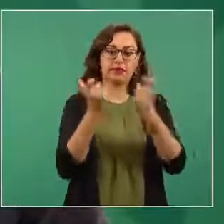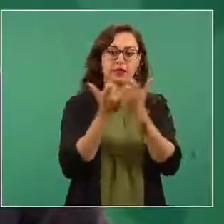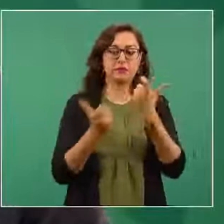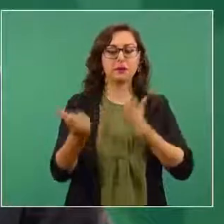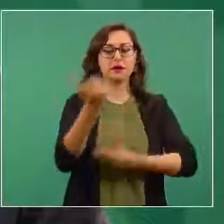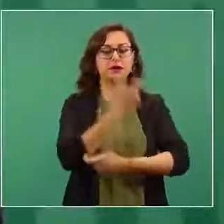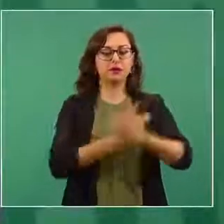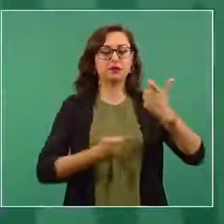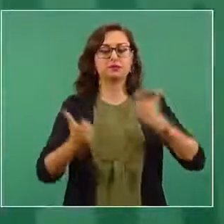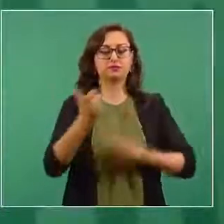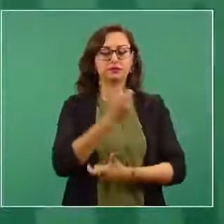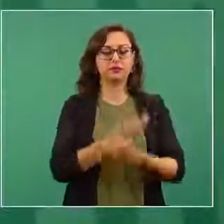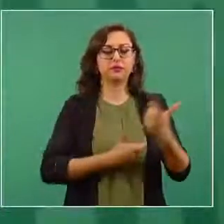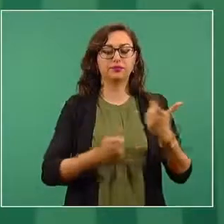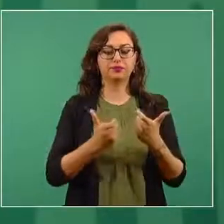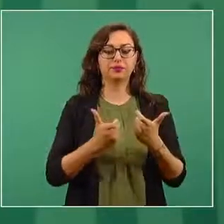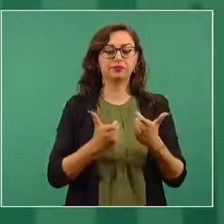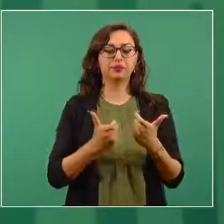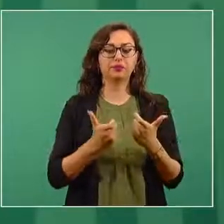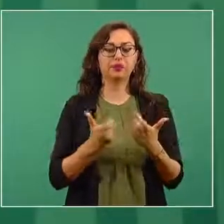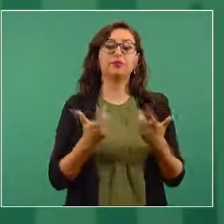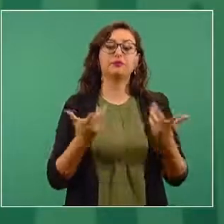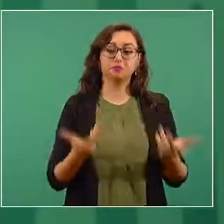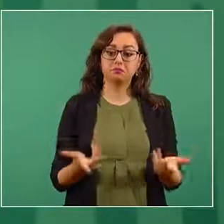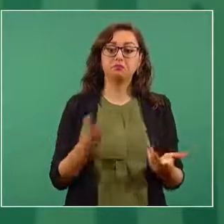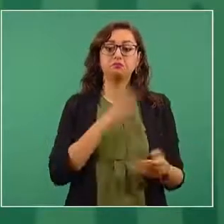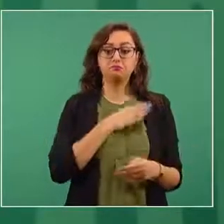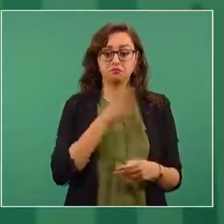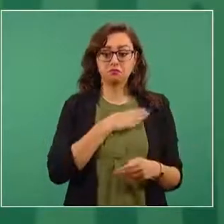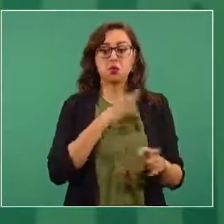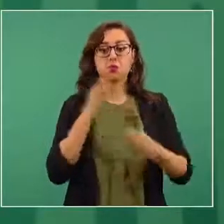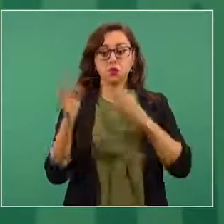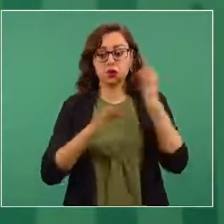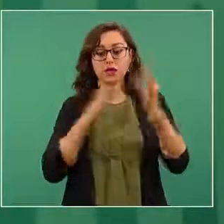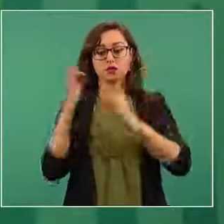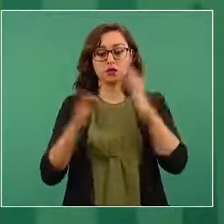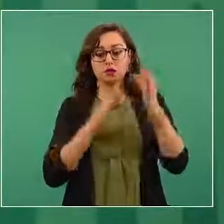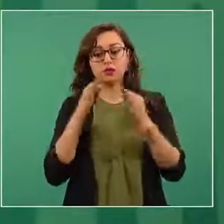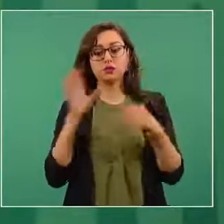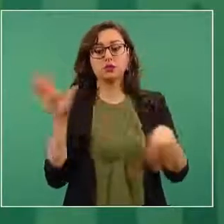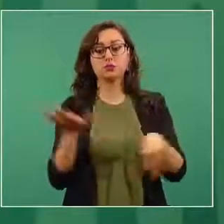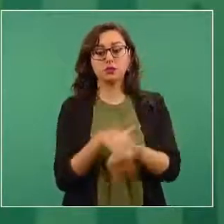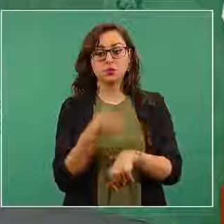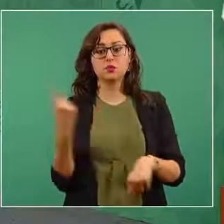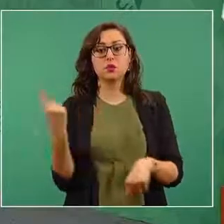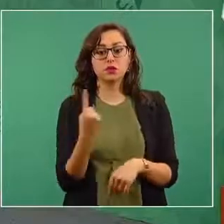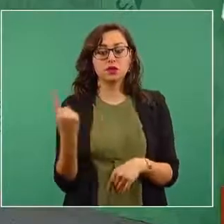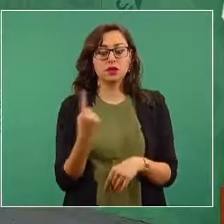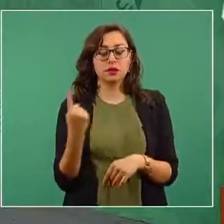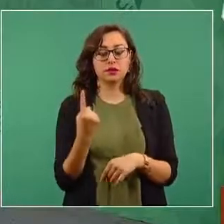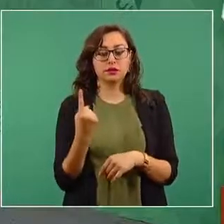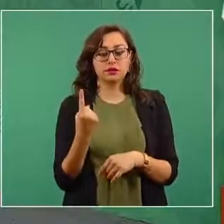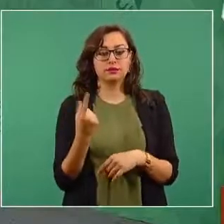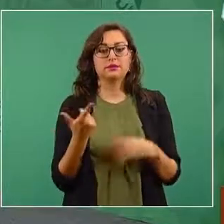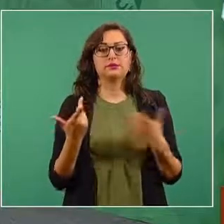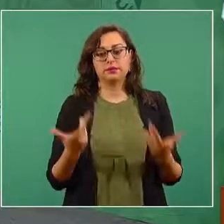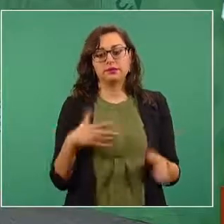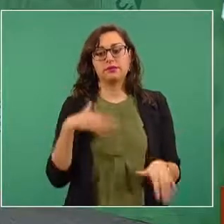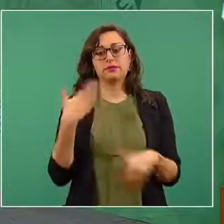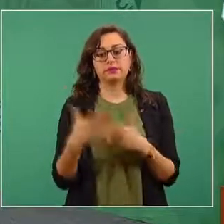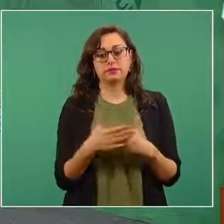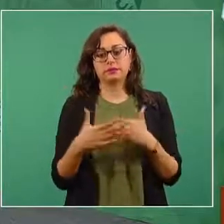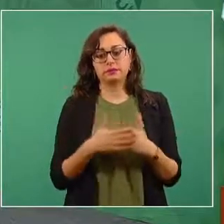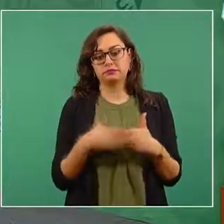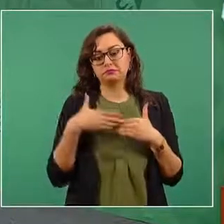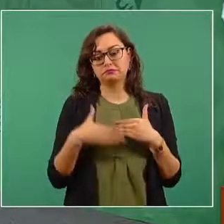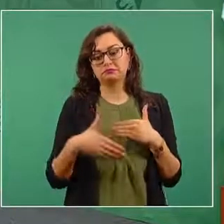señor presidente, y que es muy buena noticia para México, porque significa que vamos a estar trabajando con los Estados